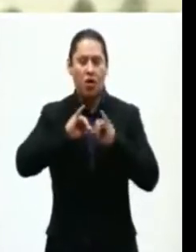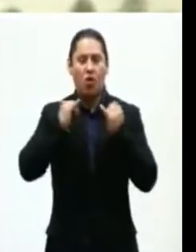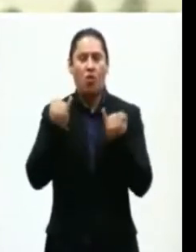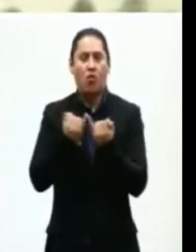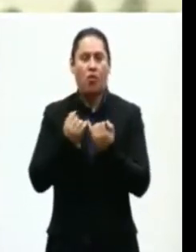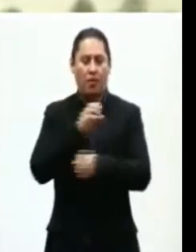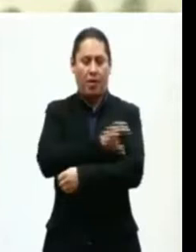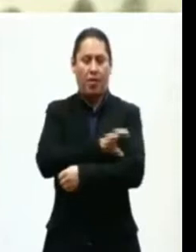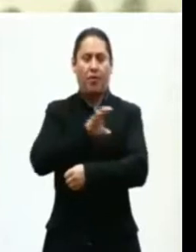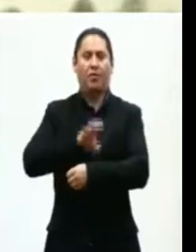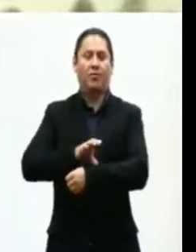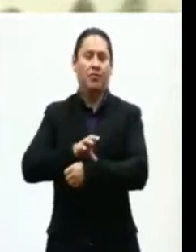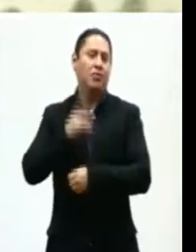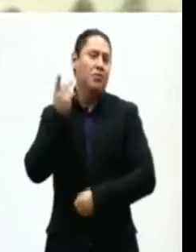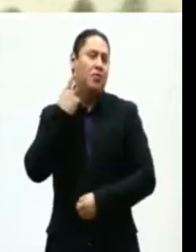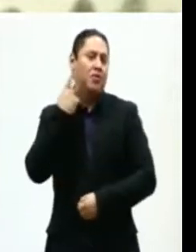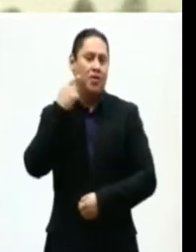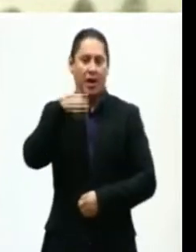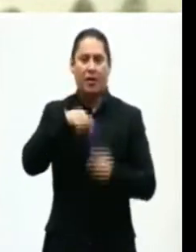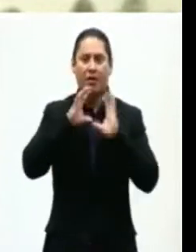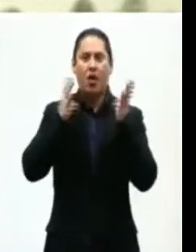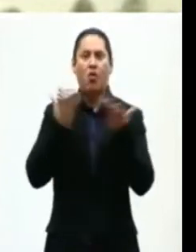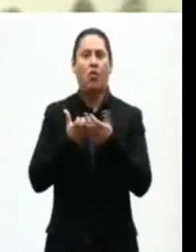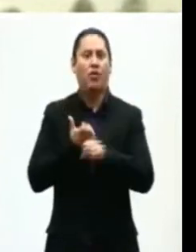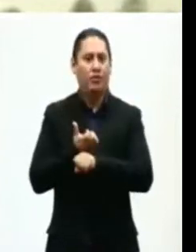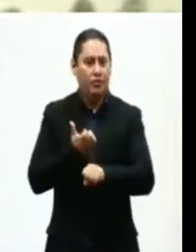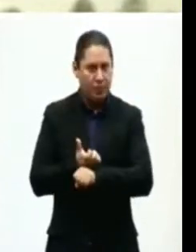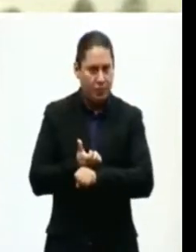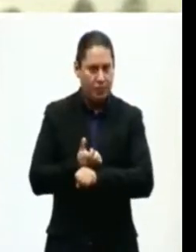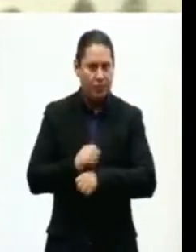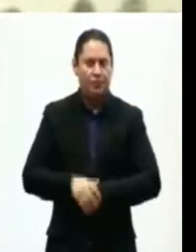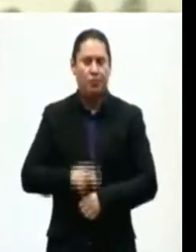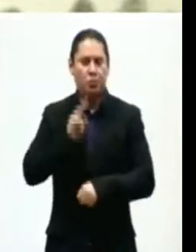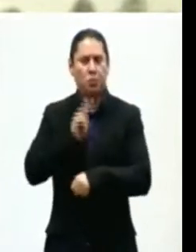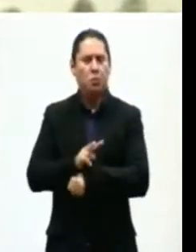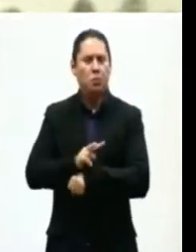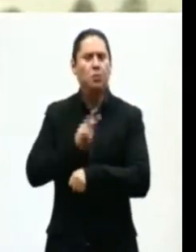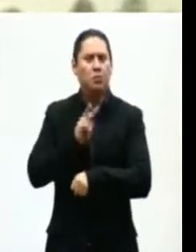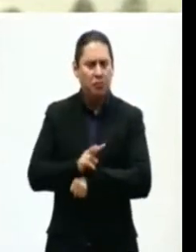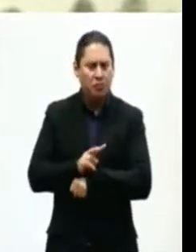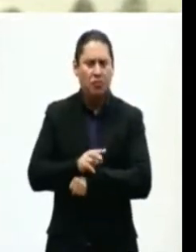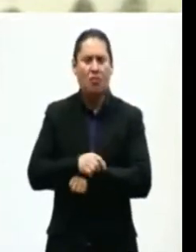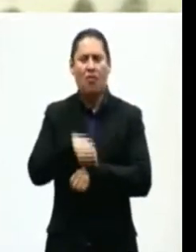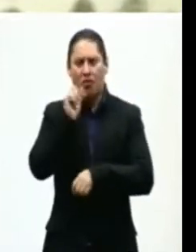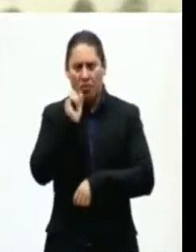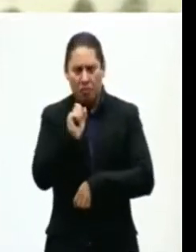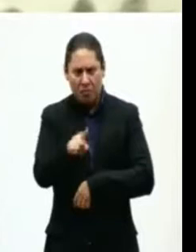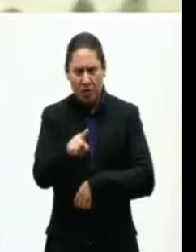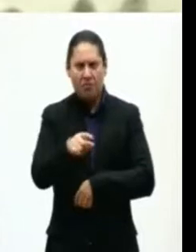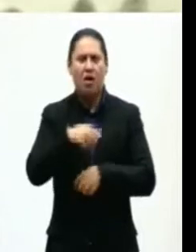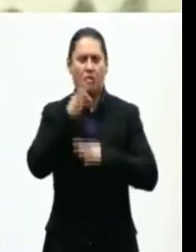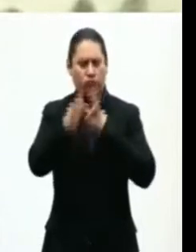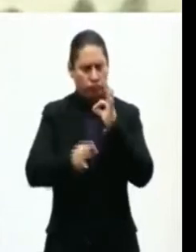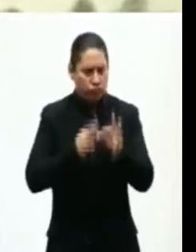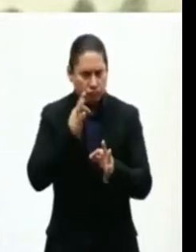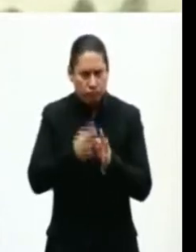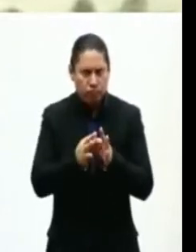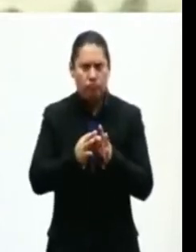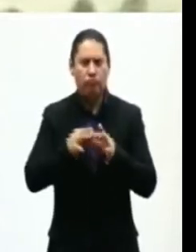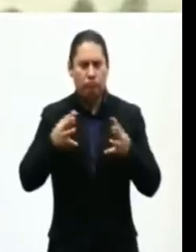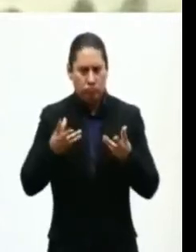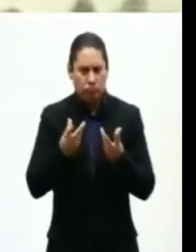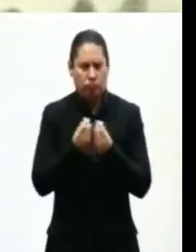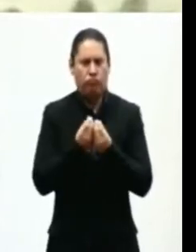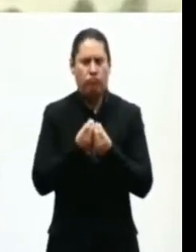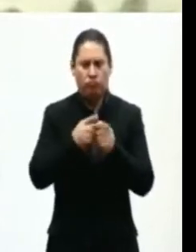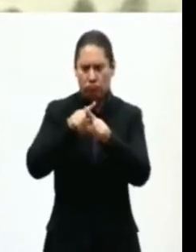Coordinación Política de este Poder Legislativo local, vigilando que la misma respondiera y cumpliera con una integración